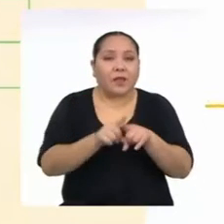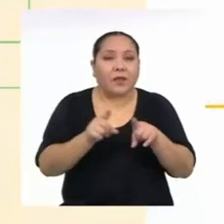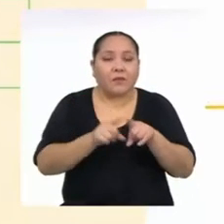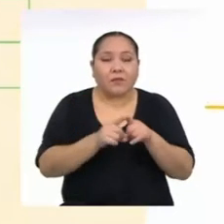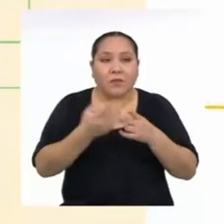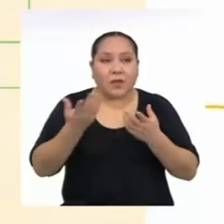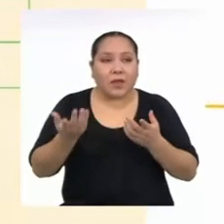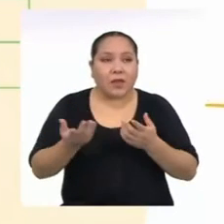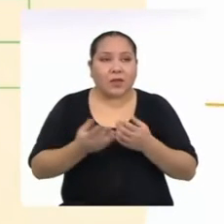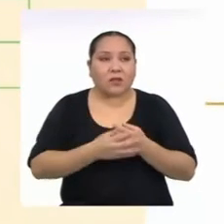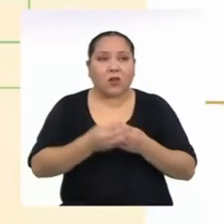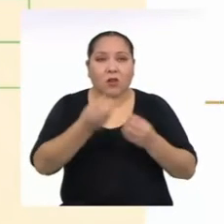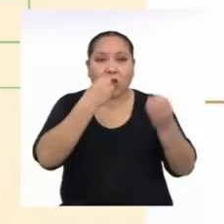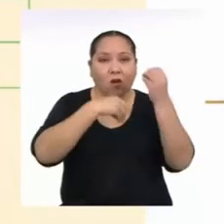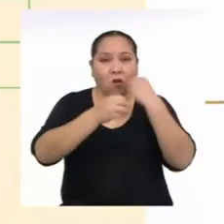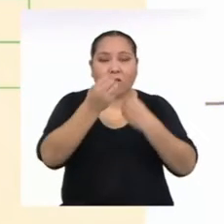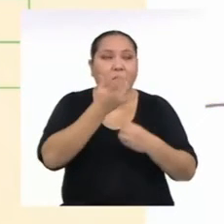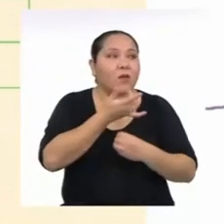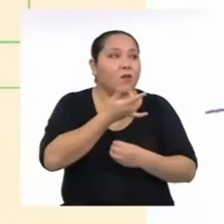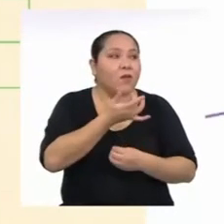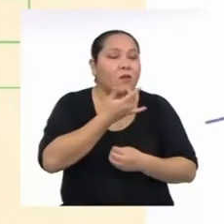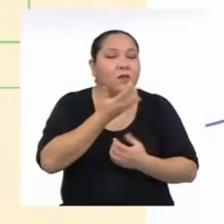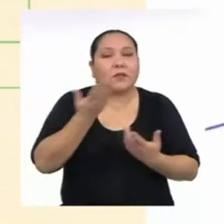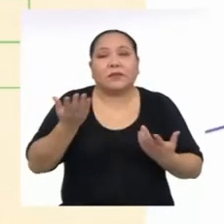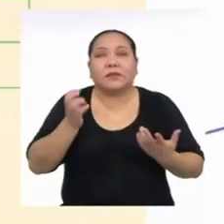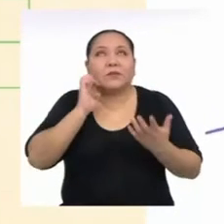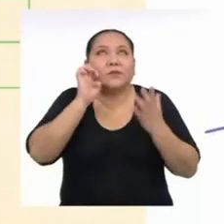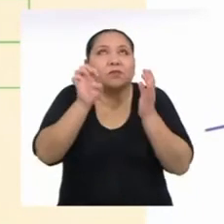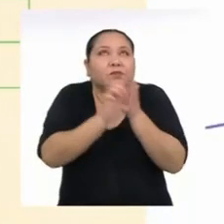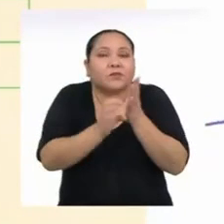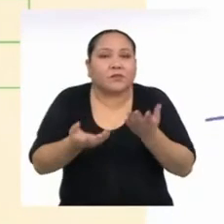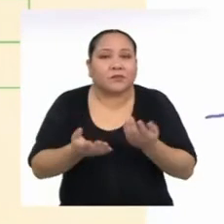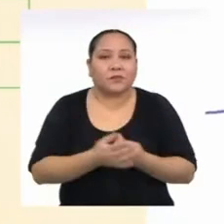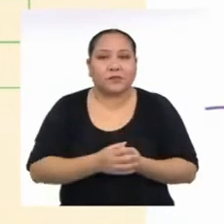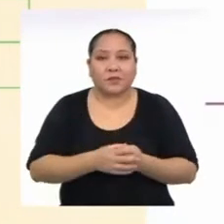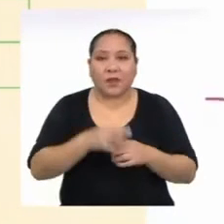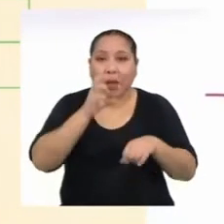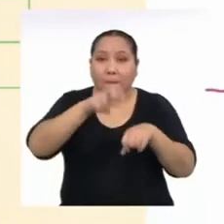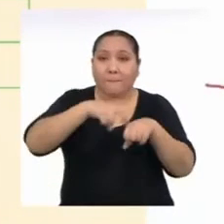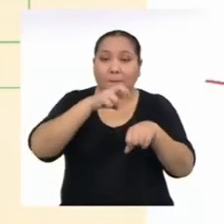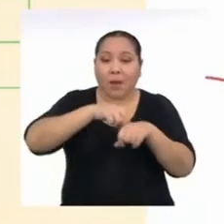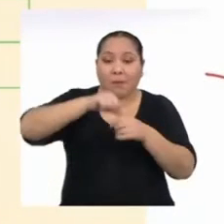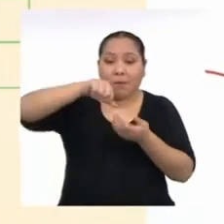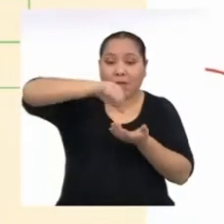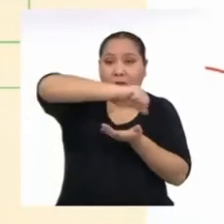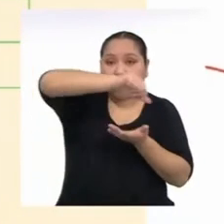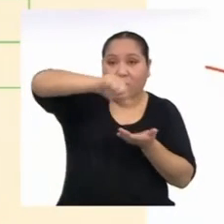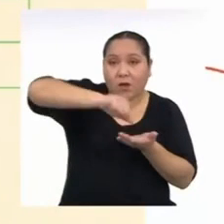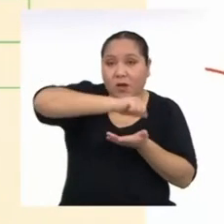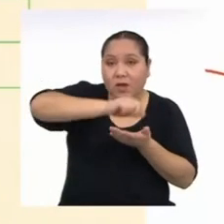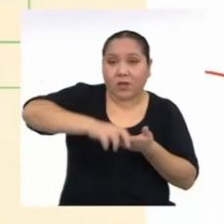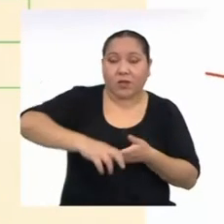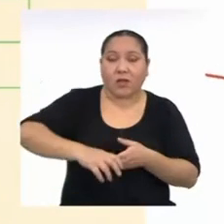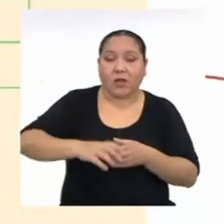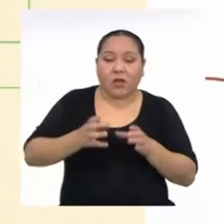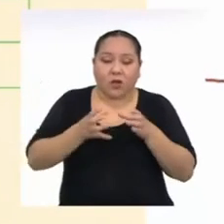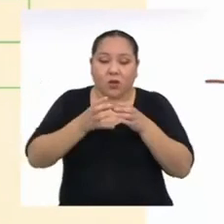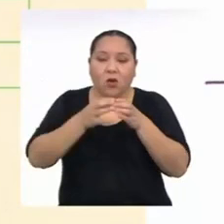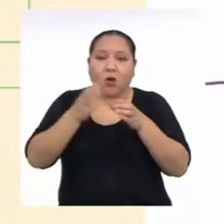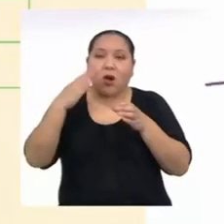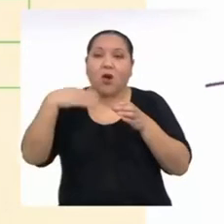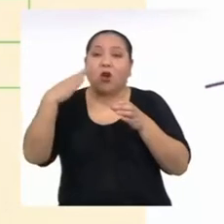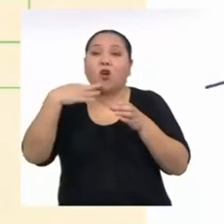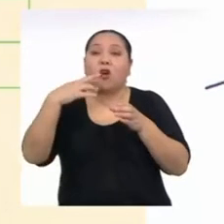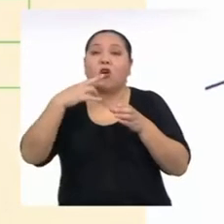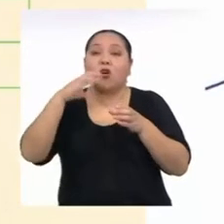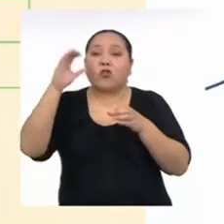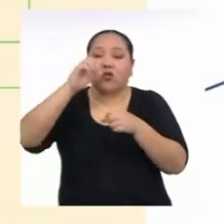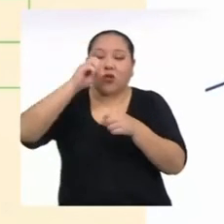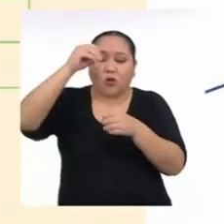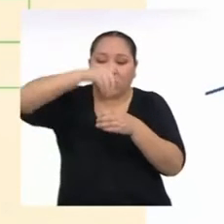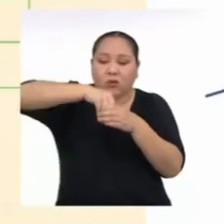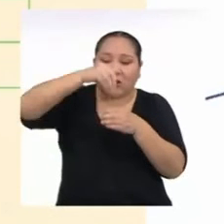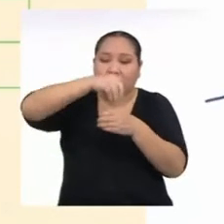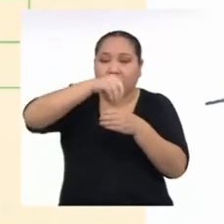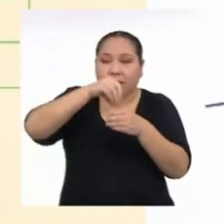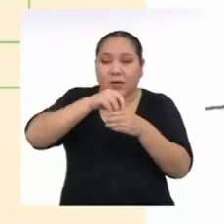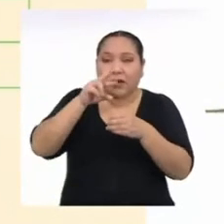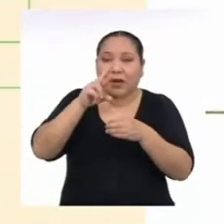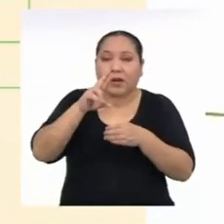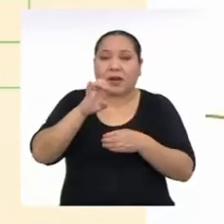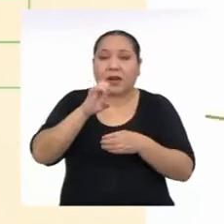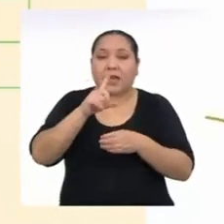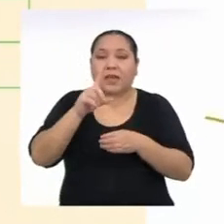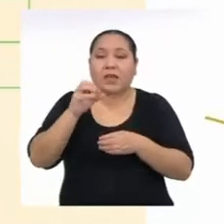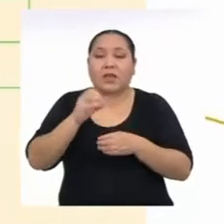sucede con los platos favoritos. Tenemos por ejemplo papa a la huancaína, rocoto relleno, etc. que son valores